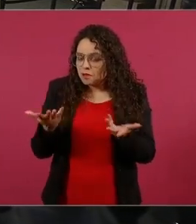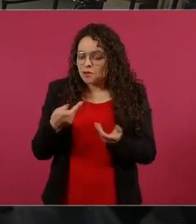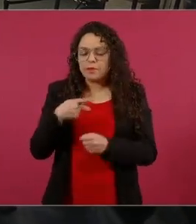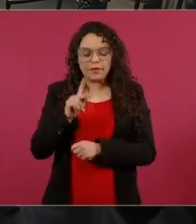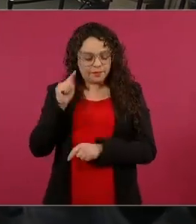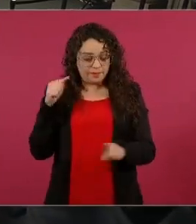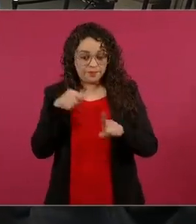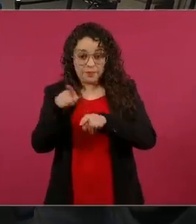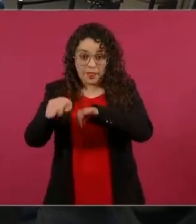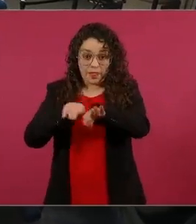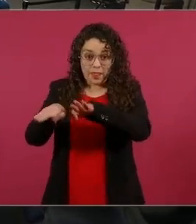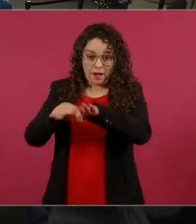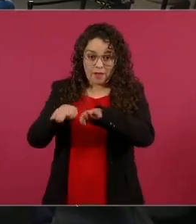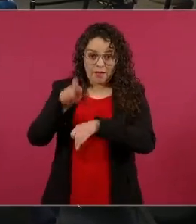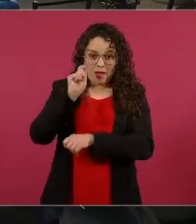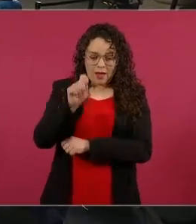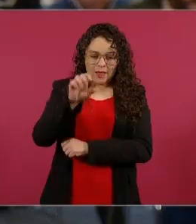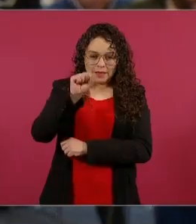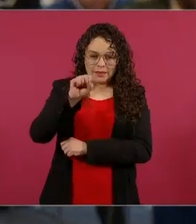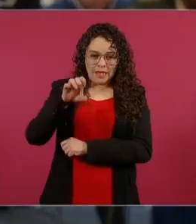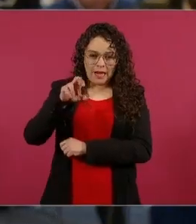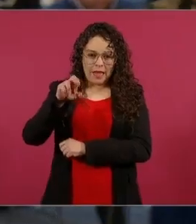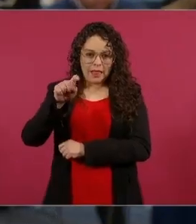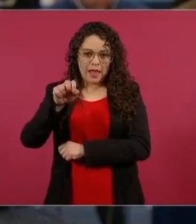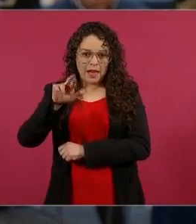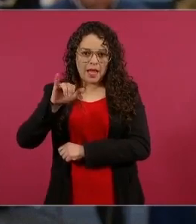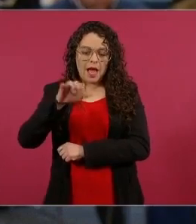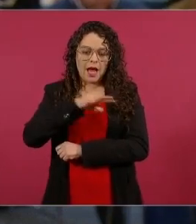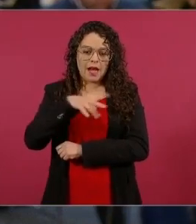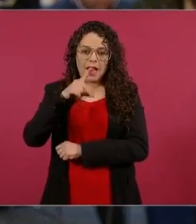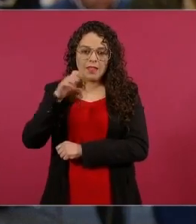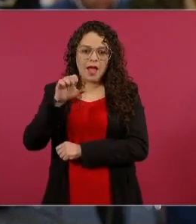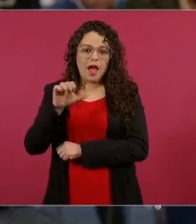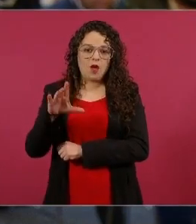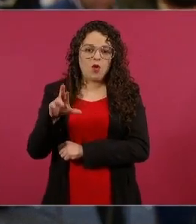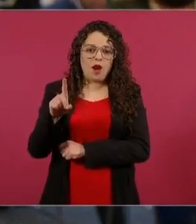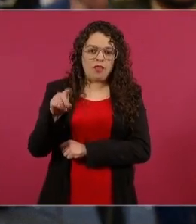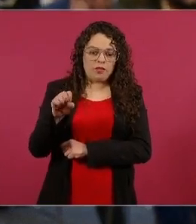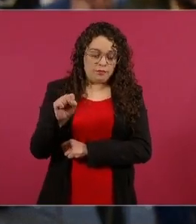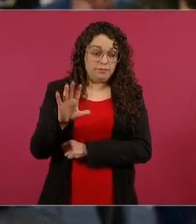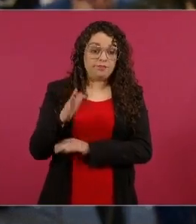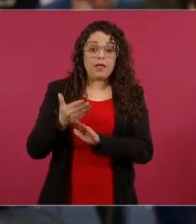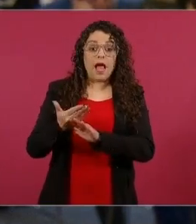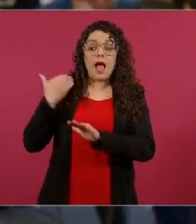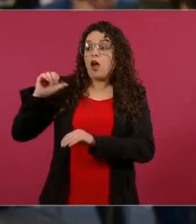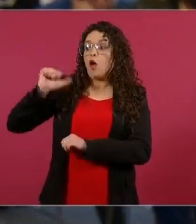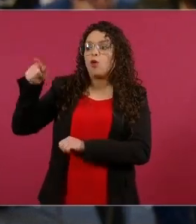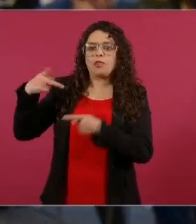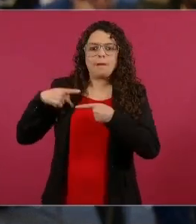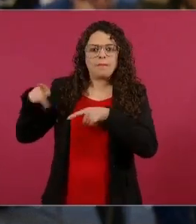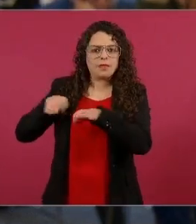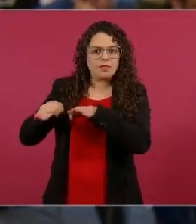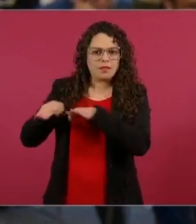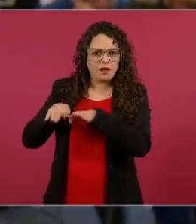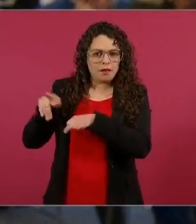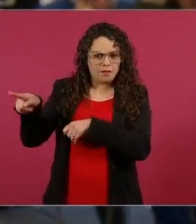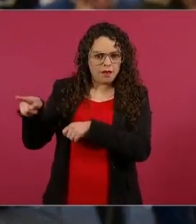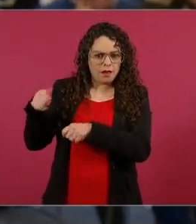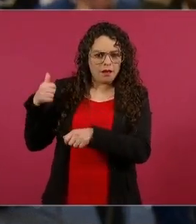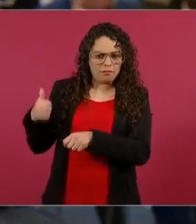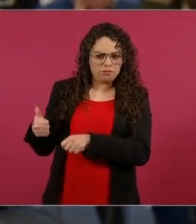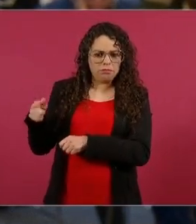acuerdos eh su antecesor eh tenía aproximadamente